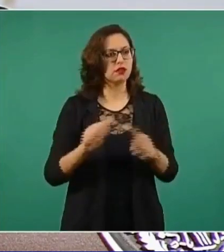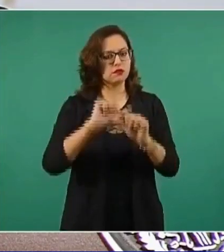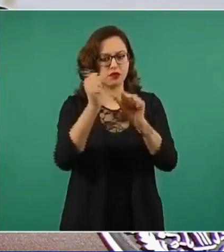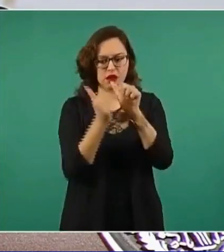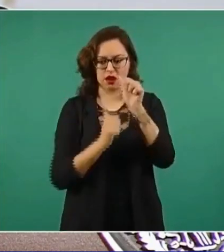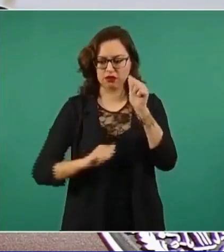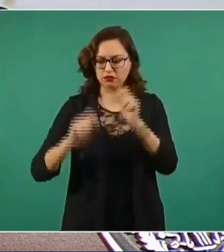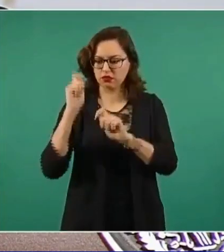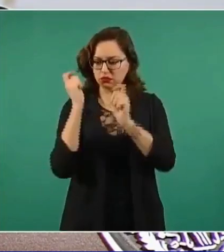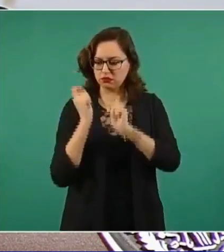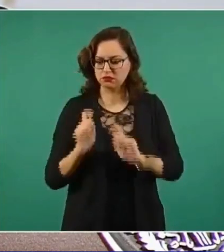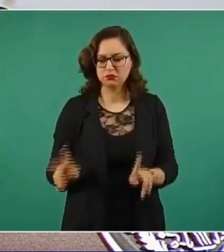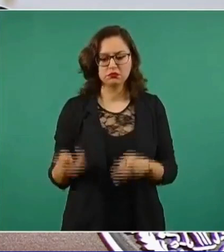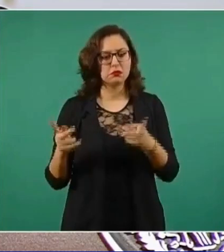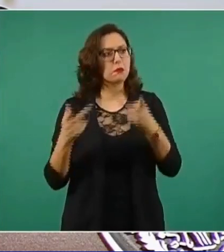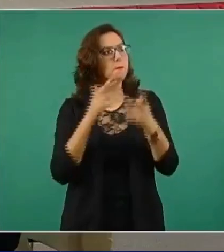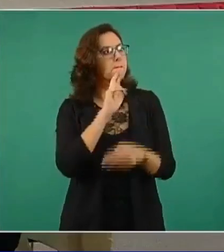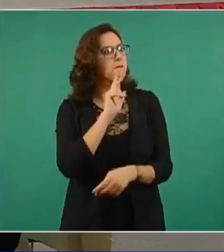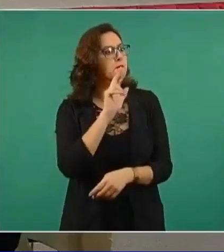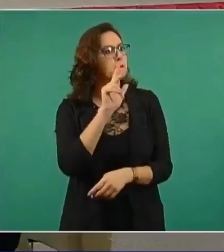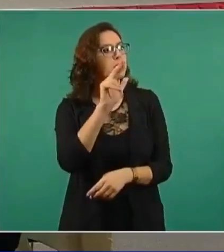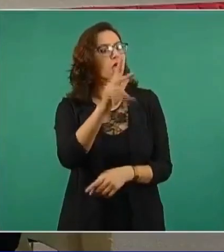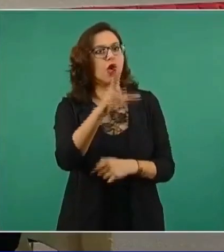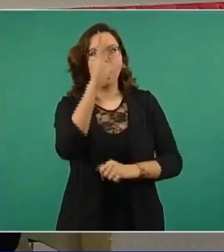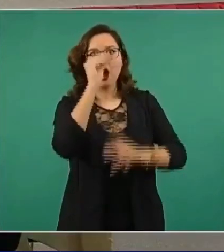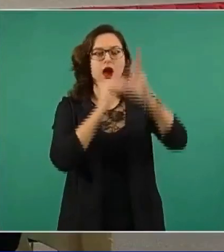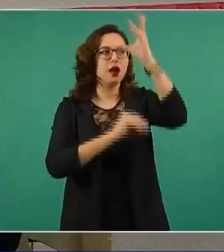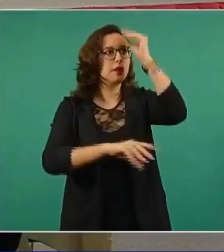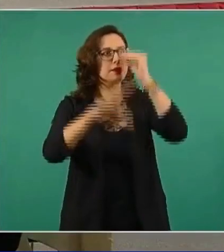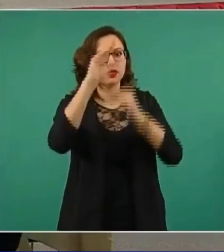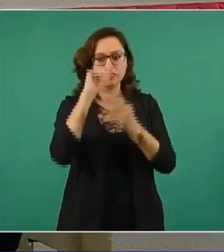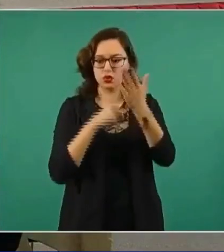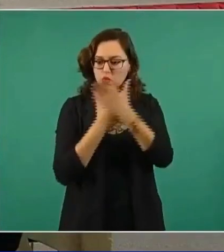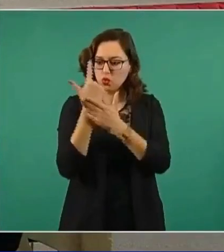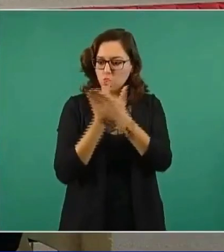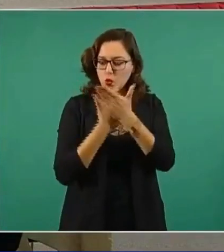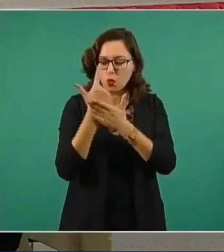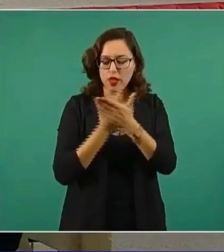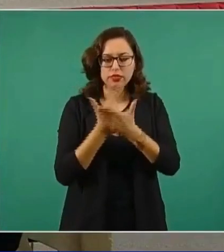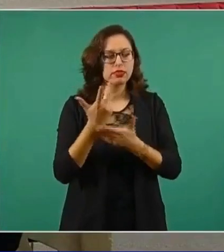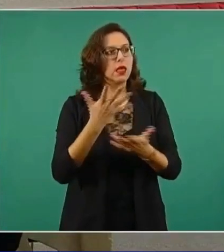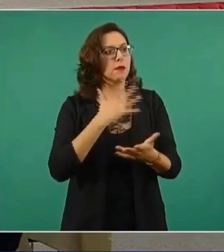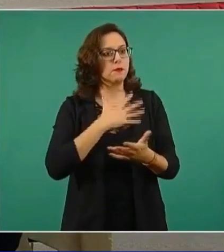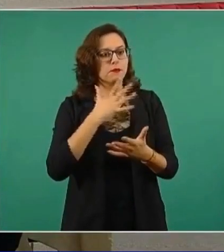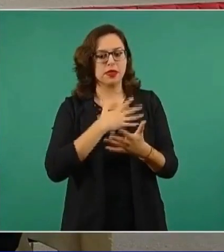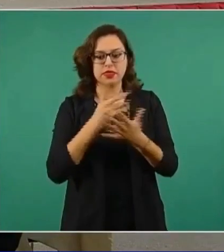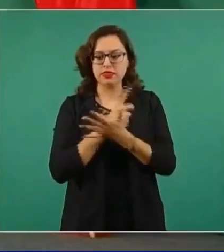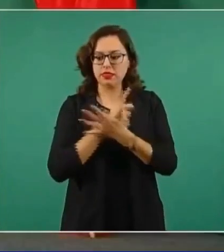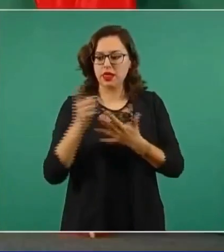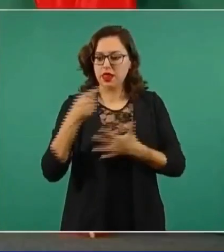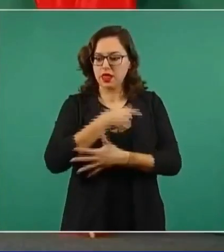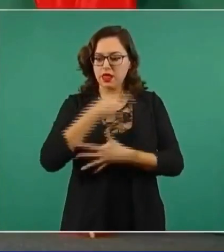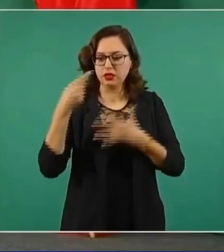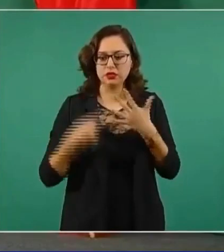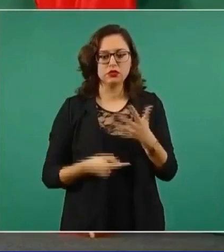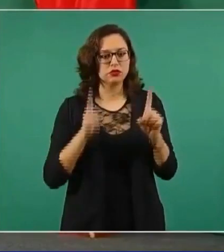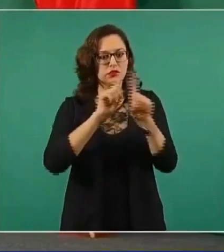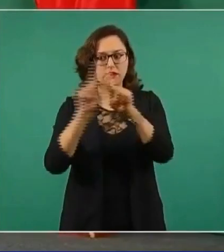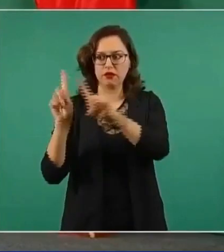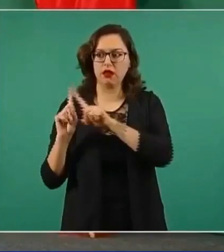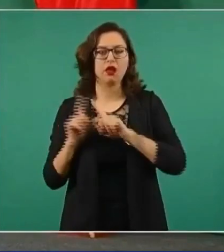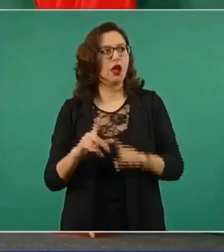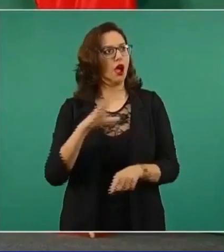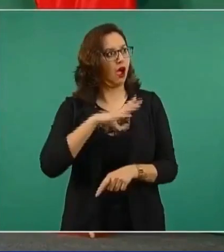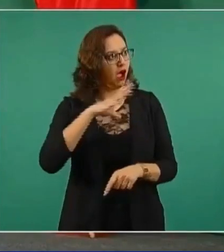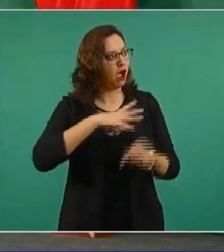en ese colectivo también aprendieron las mujeres que tienen otras cosas, no solo artesanías.